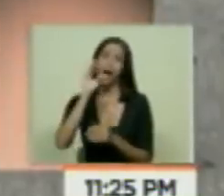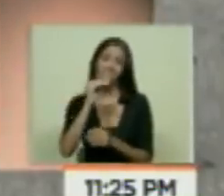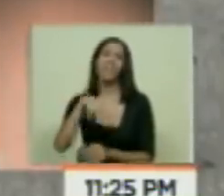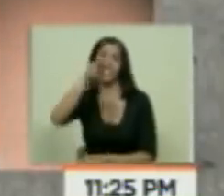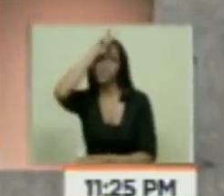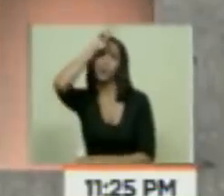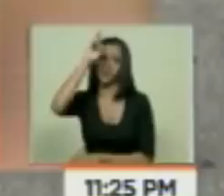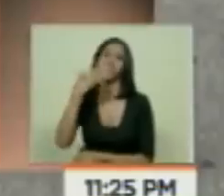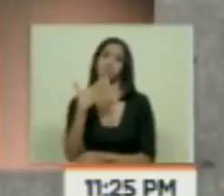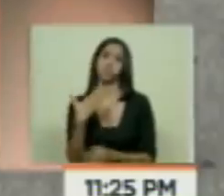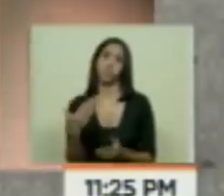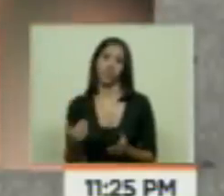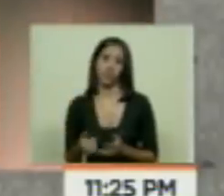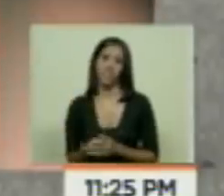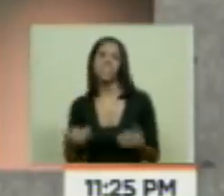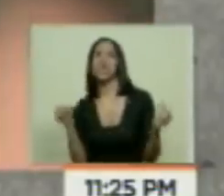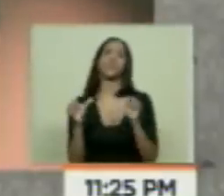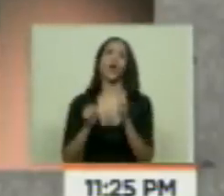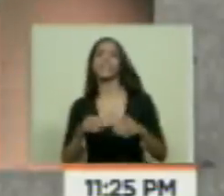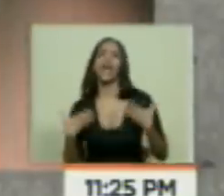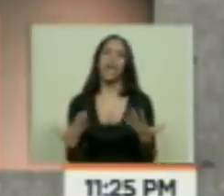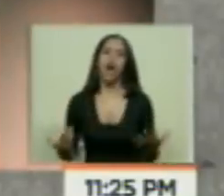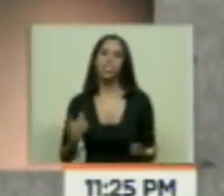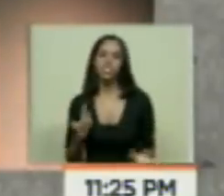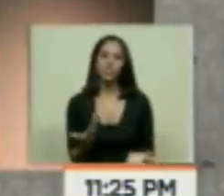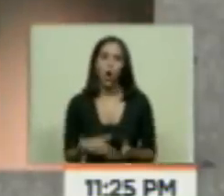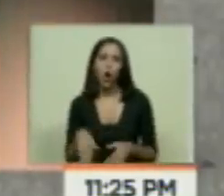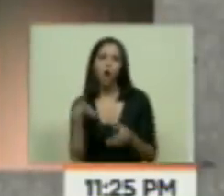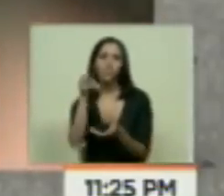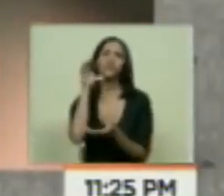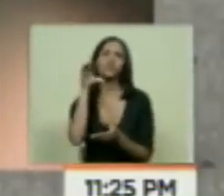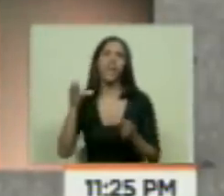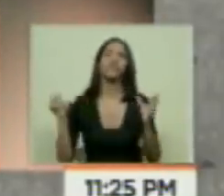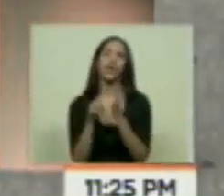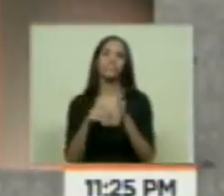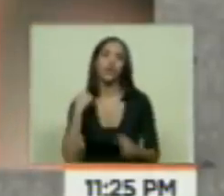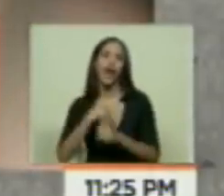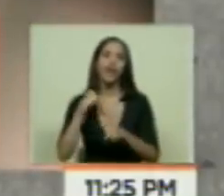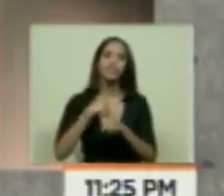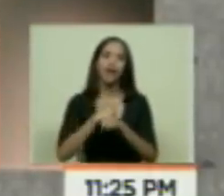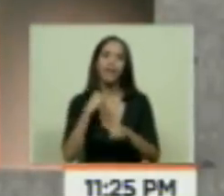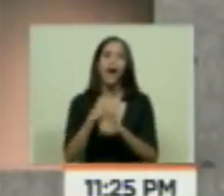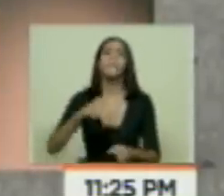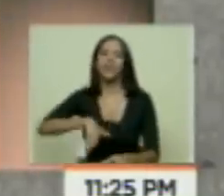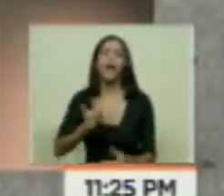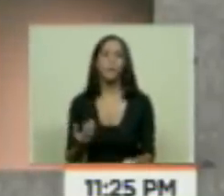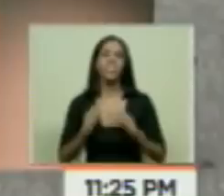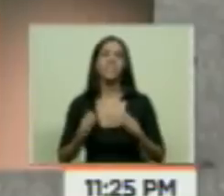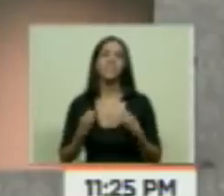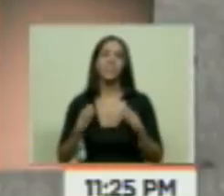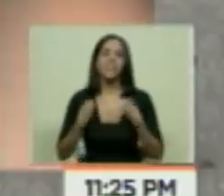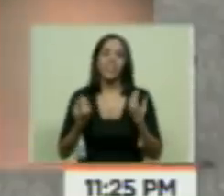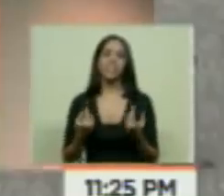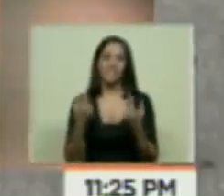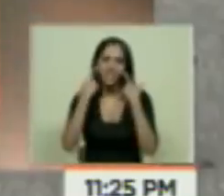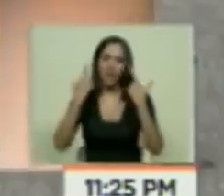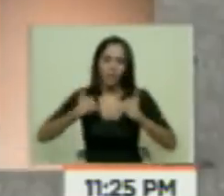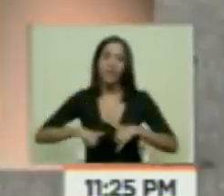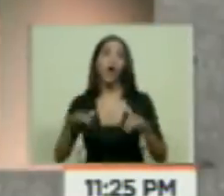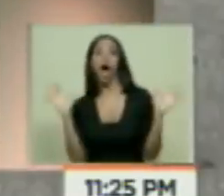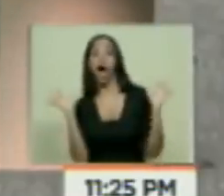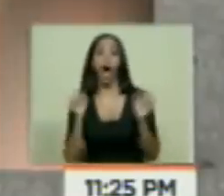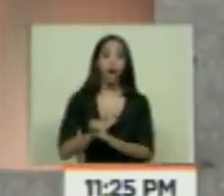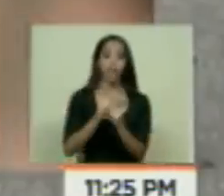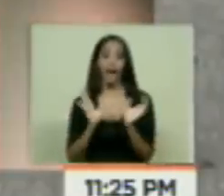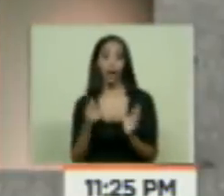estupideces. ¿De dónde carajo creen que yo soy enchufada? ¿De dónde? Si lo único que hago es trabajar para poder sobrevivir y ver a mí y ver por mi hijo. Ah, claro, como no me he